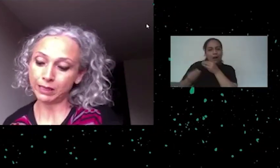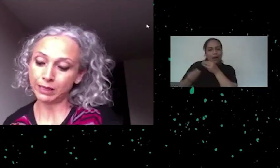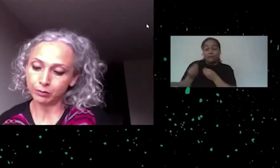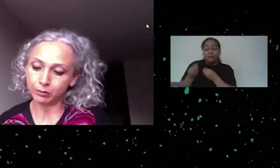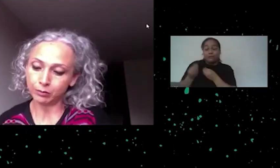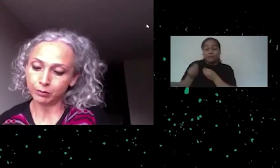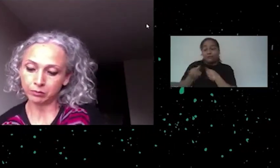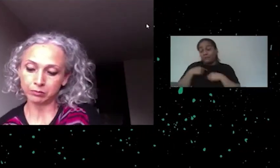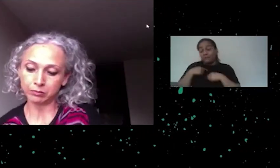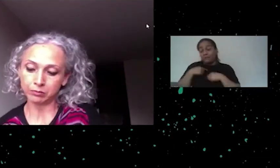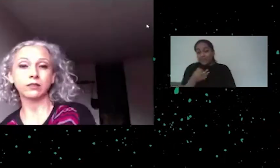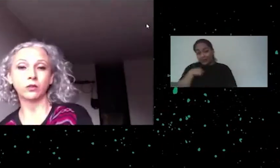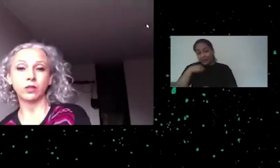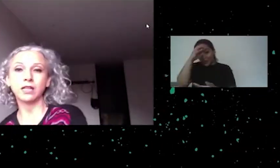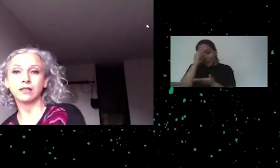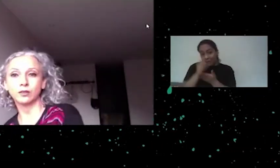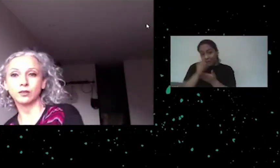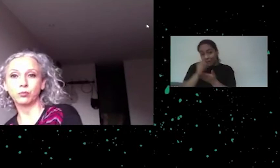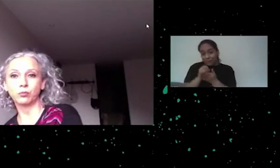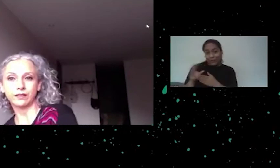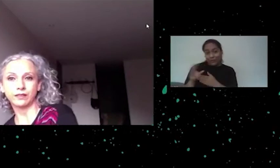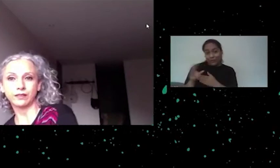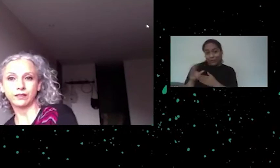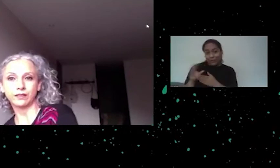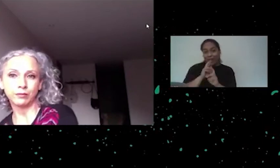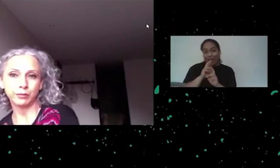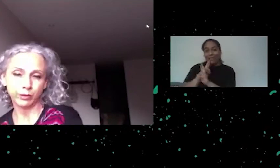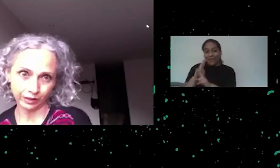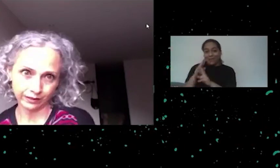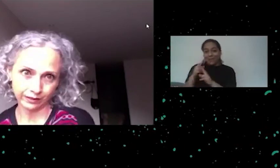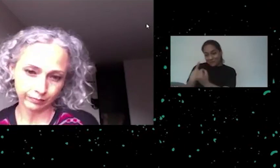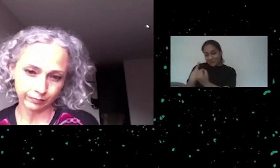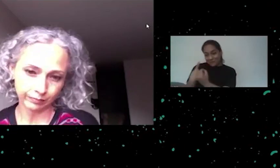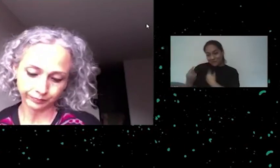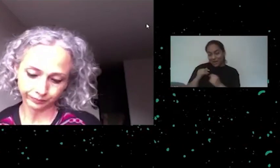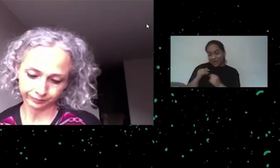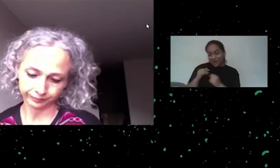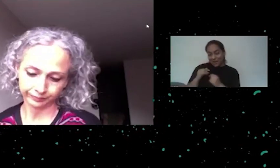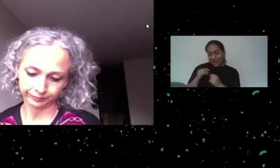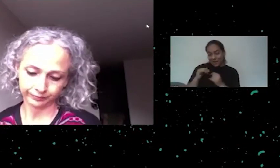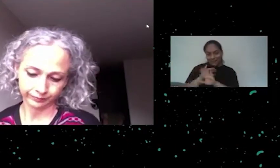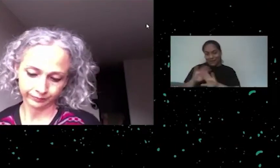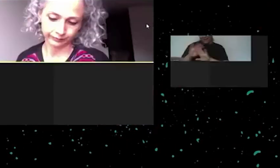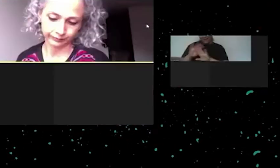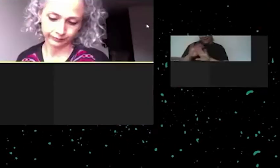momento, casi todas las respuestas a mis preguntas.